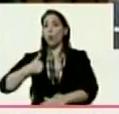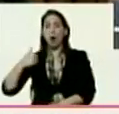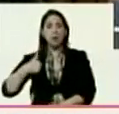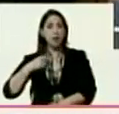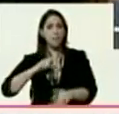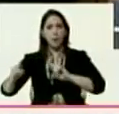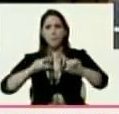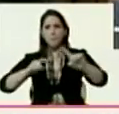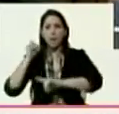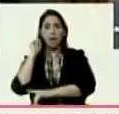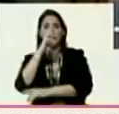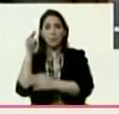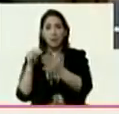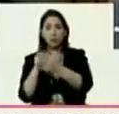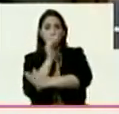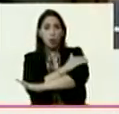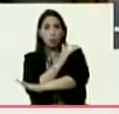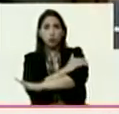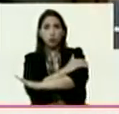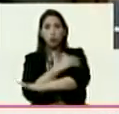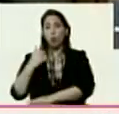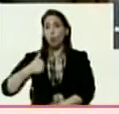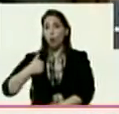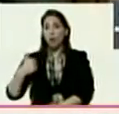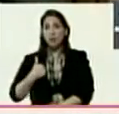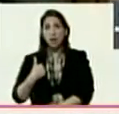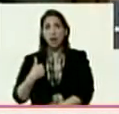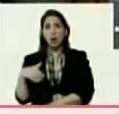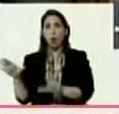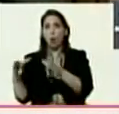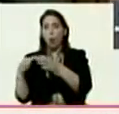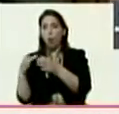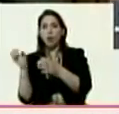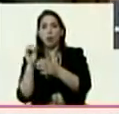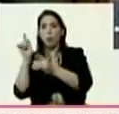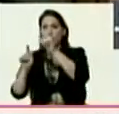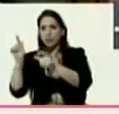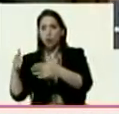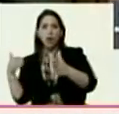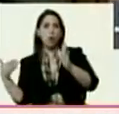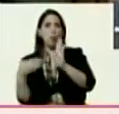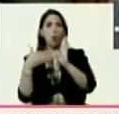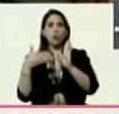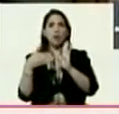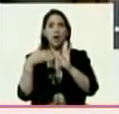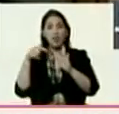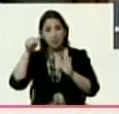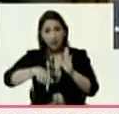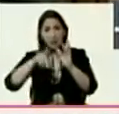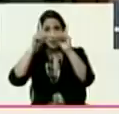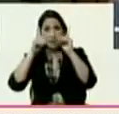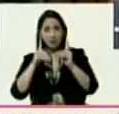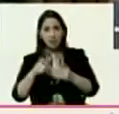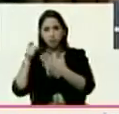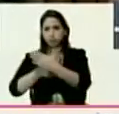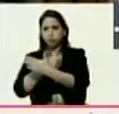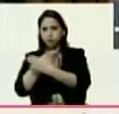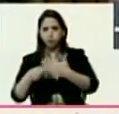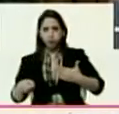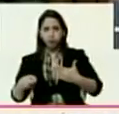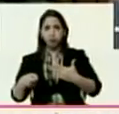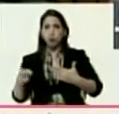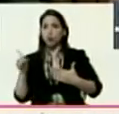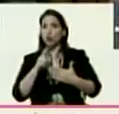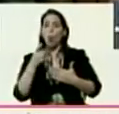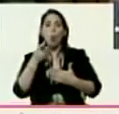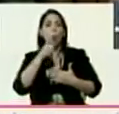de la Asamblea Nacional y de cualquier órgano o individuo en contra de lo aquí decidido será nula y carente de toda validez